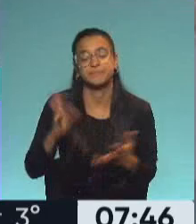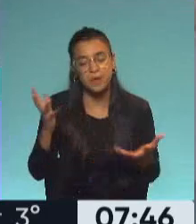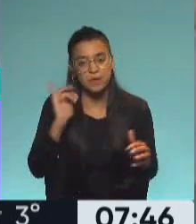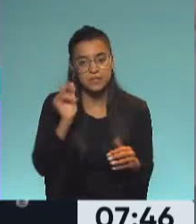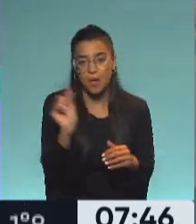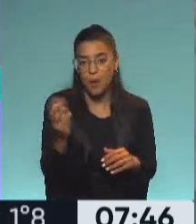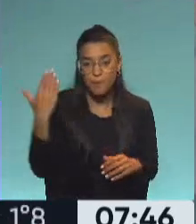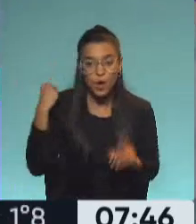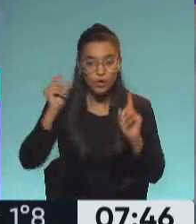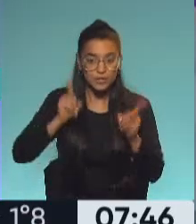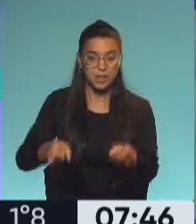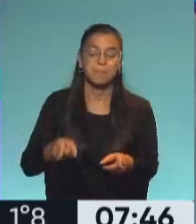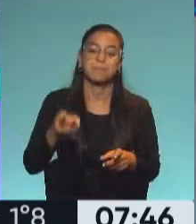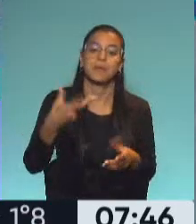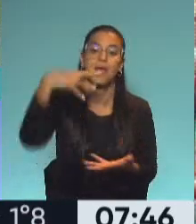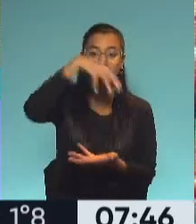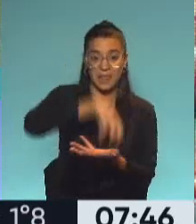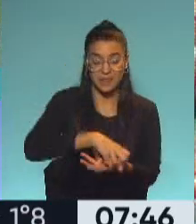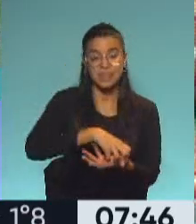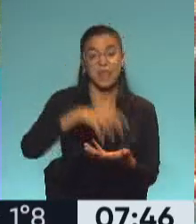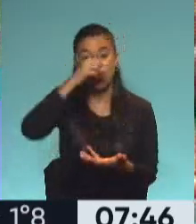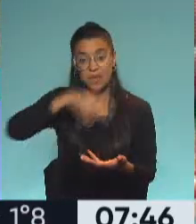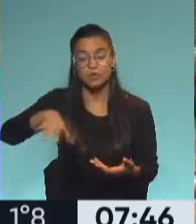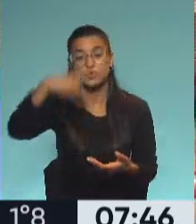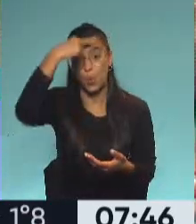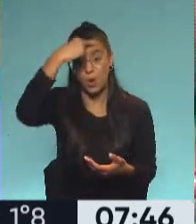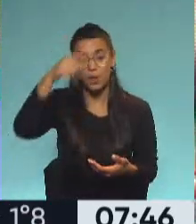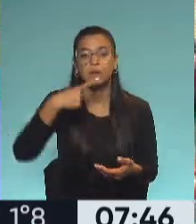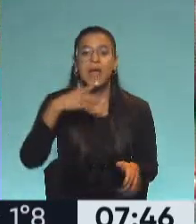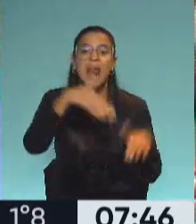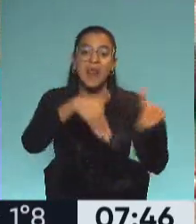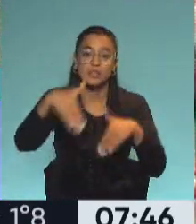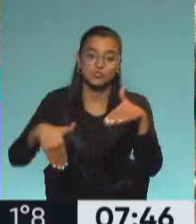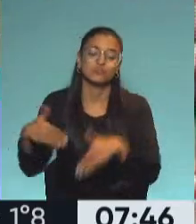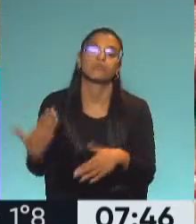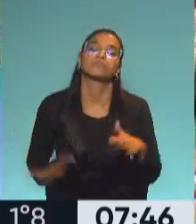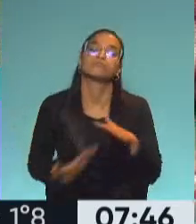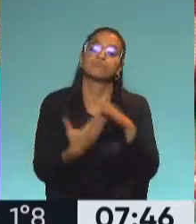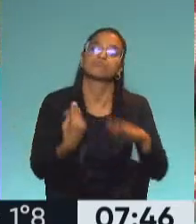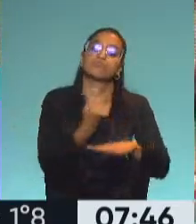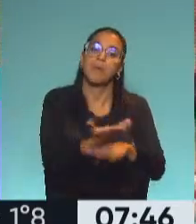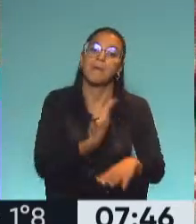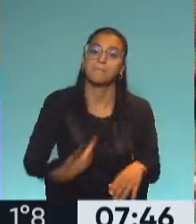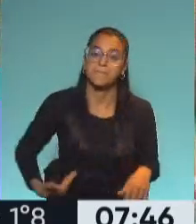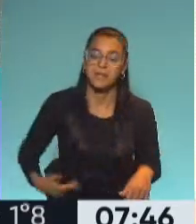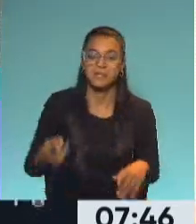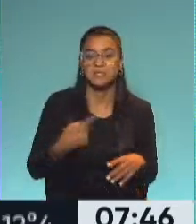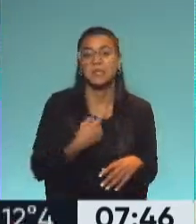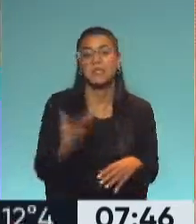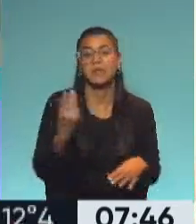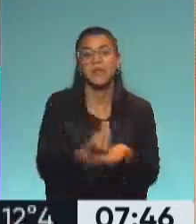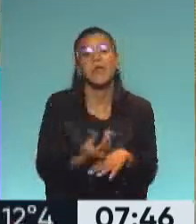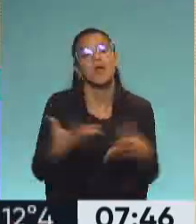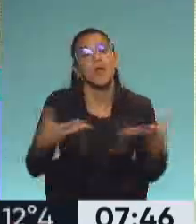en las últimas horas, una de las entidades de la mesa de enlace, la Sociedad Rural, tuvo elecciones. Quien salió elegido como presidente forma parte del